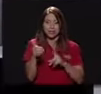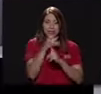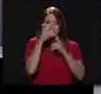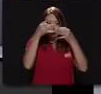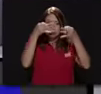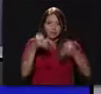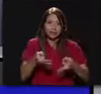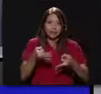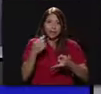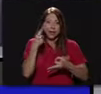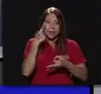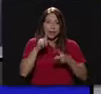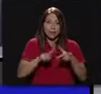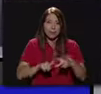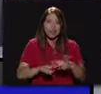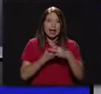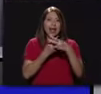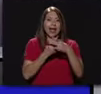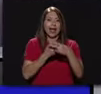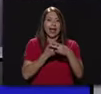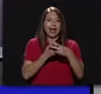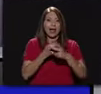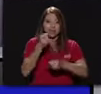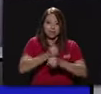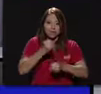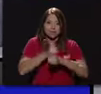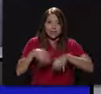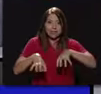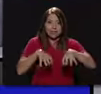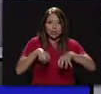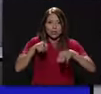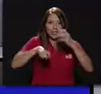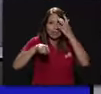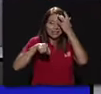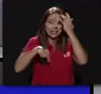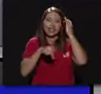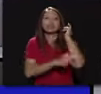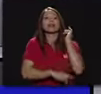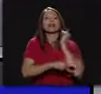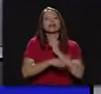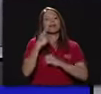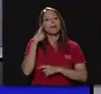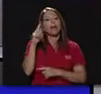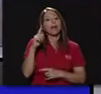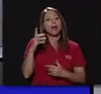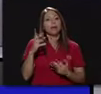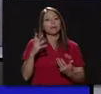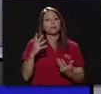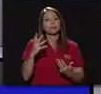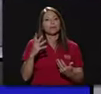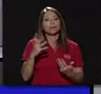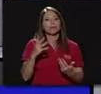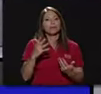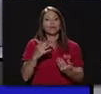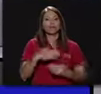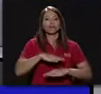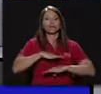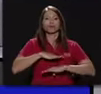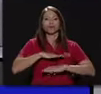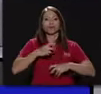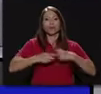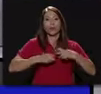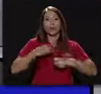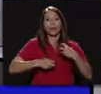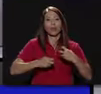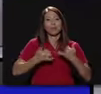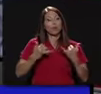para empezar a tomar las acciones que necesita este país para solventar estos